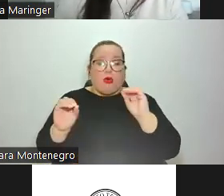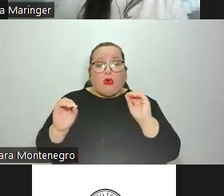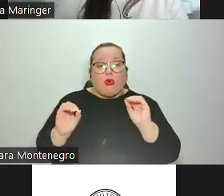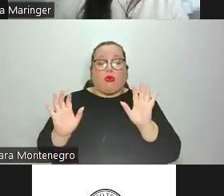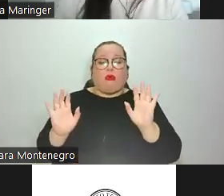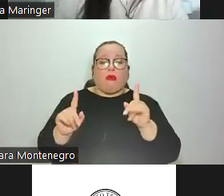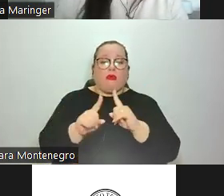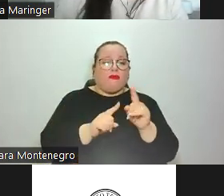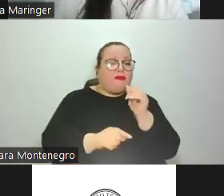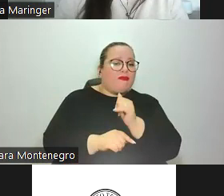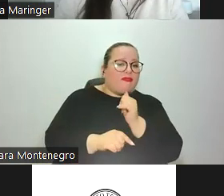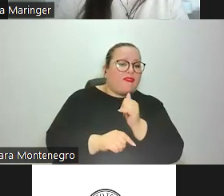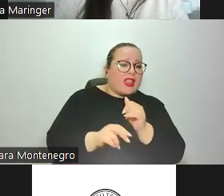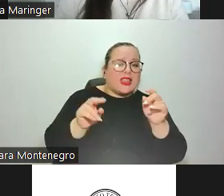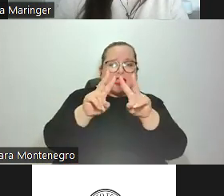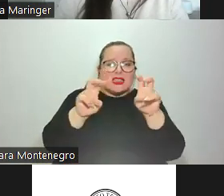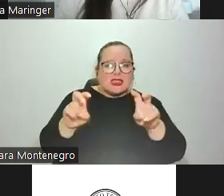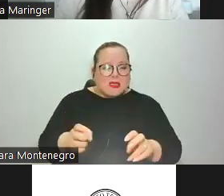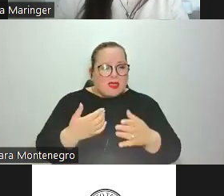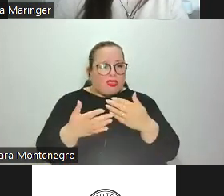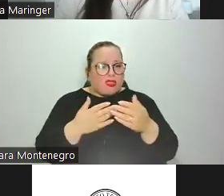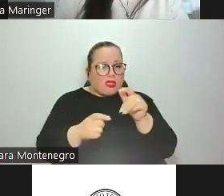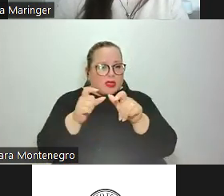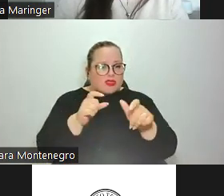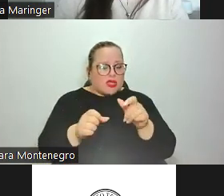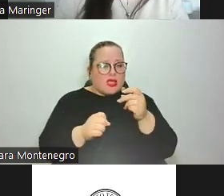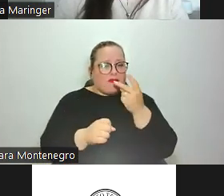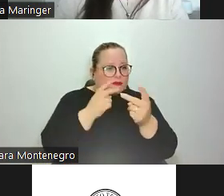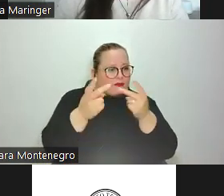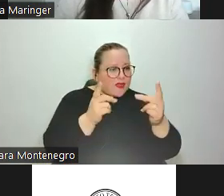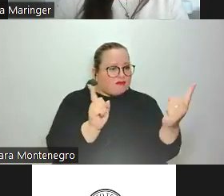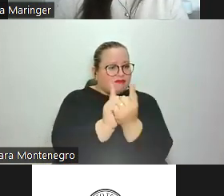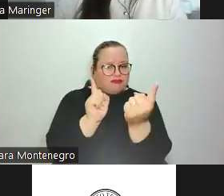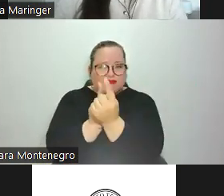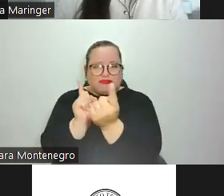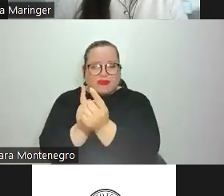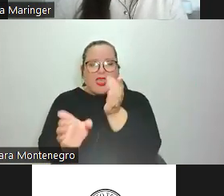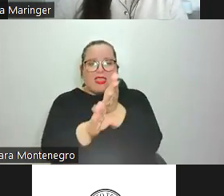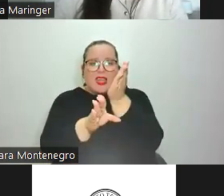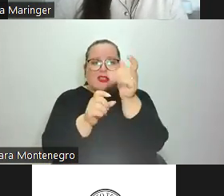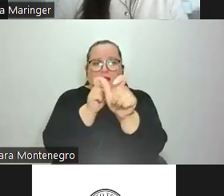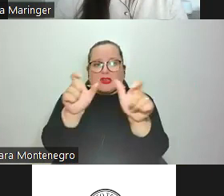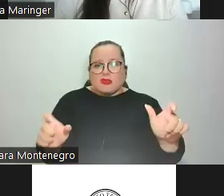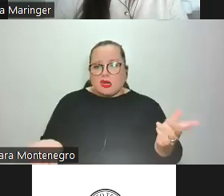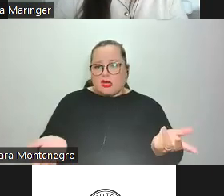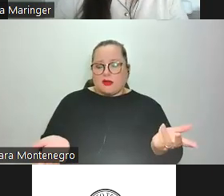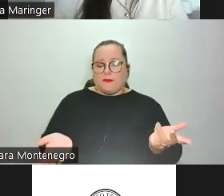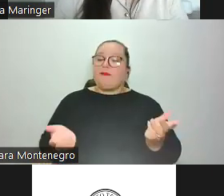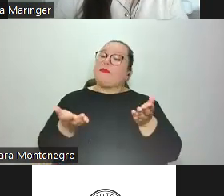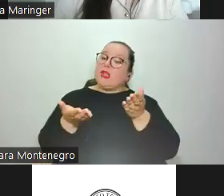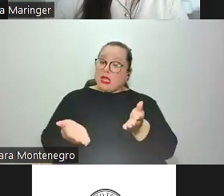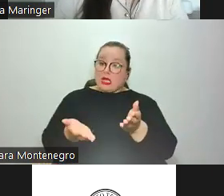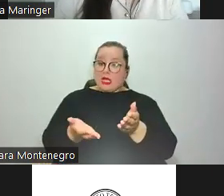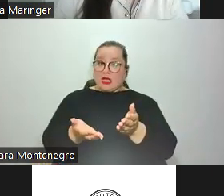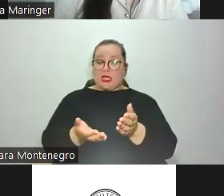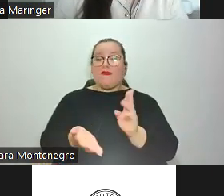parecía que faltaban instancias donde los reclutadores pudieran conectar más directamente con las personas. Y ahí,